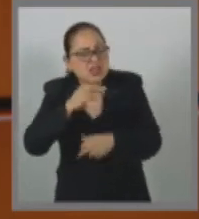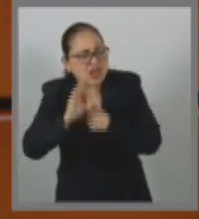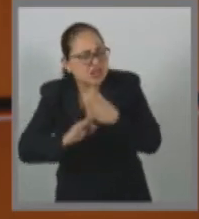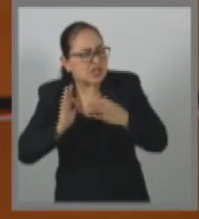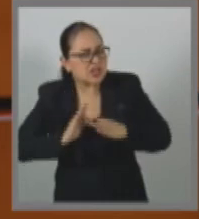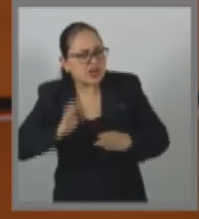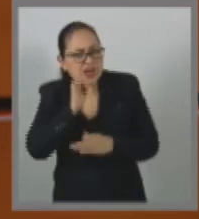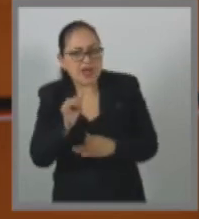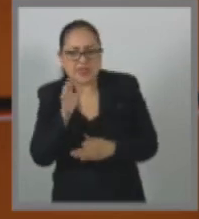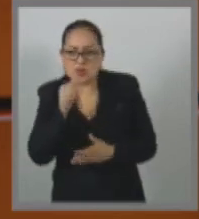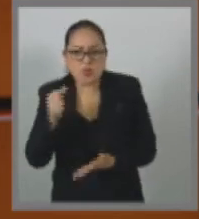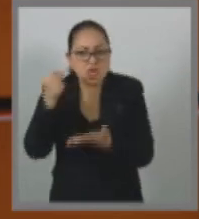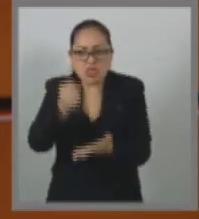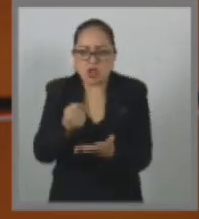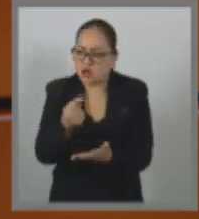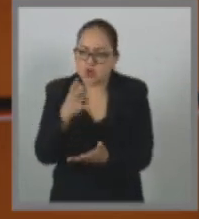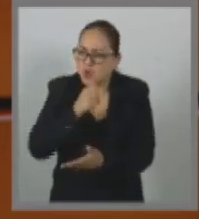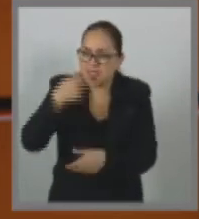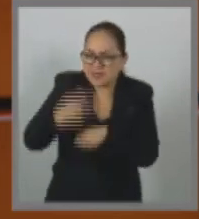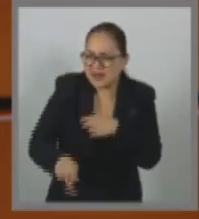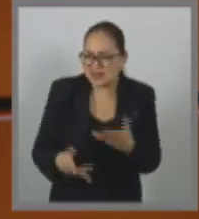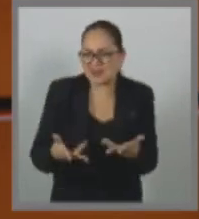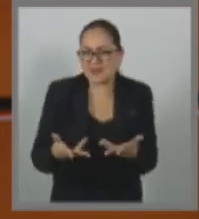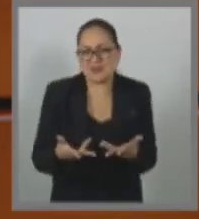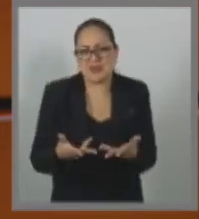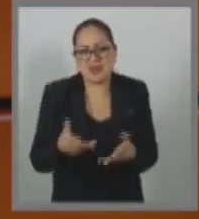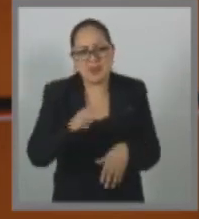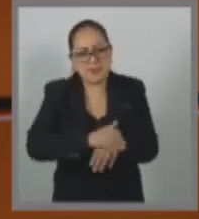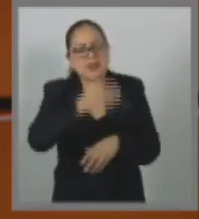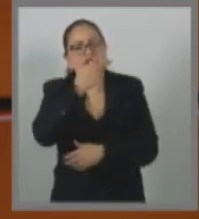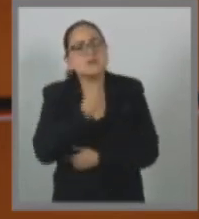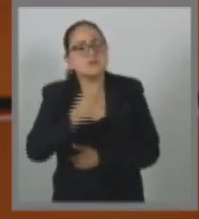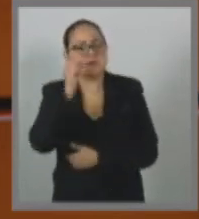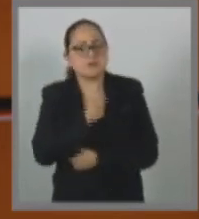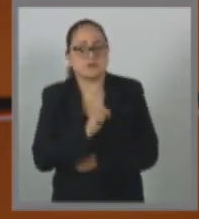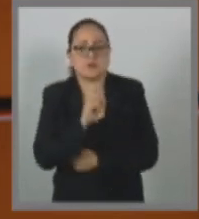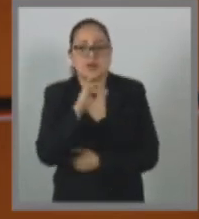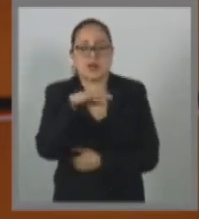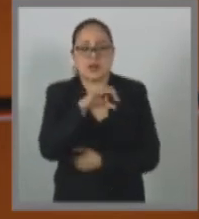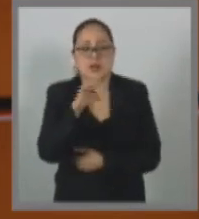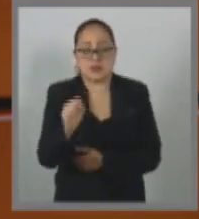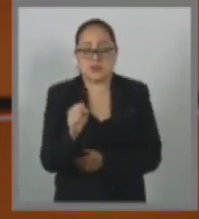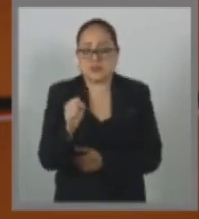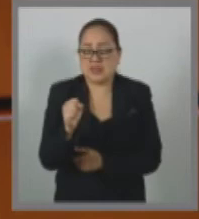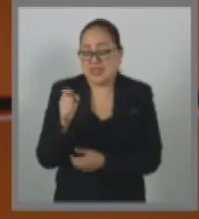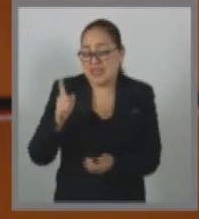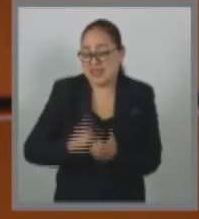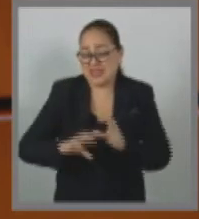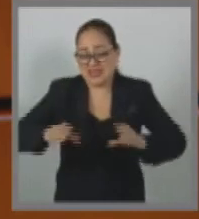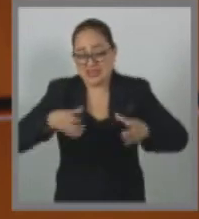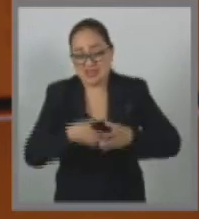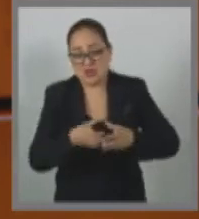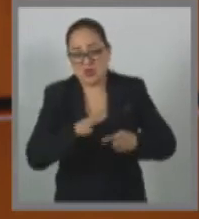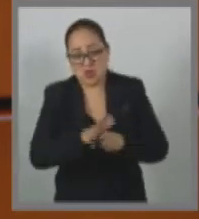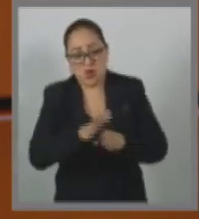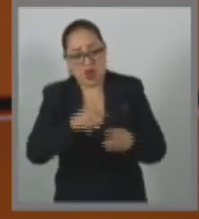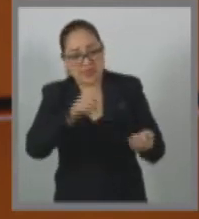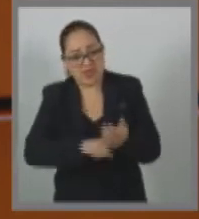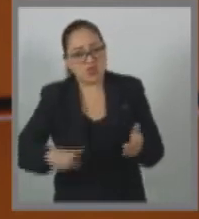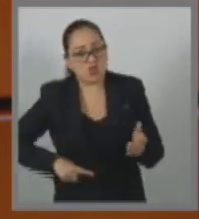financiadas. Amigas y amigos, el IMSS es mucho más que un ente